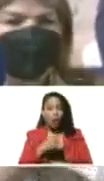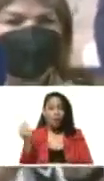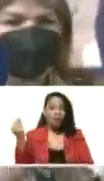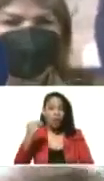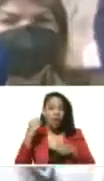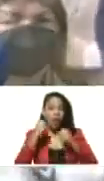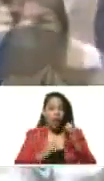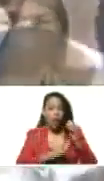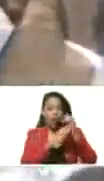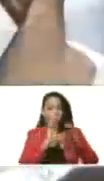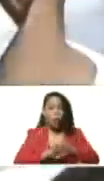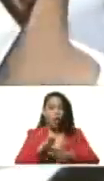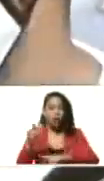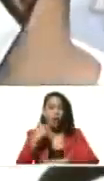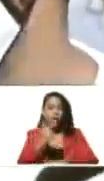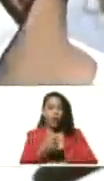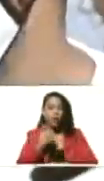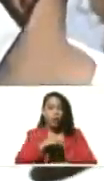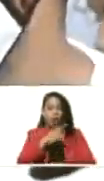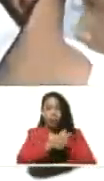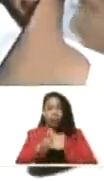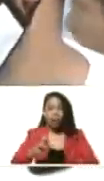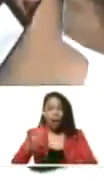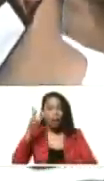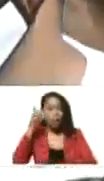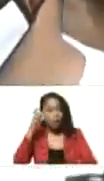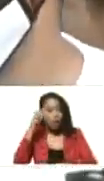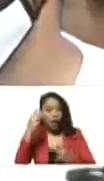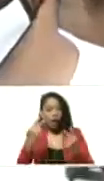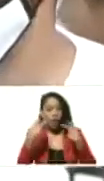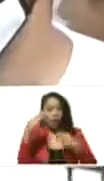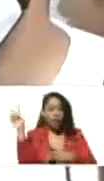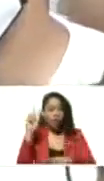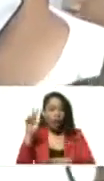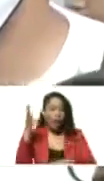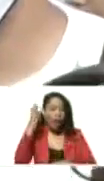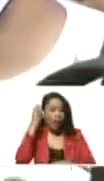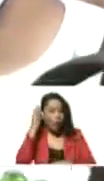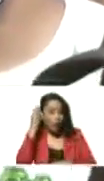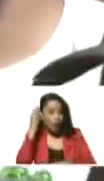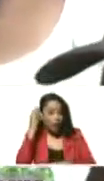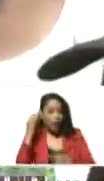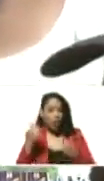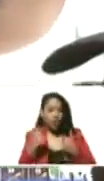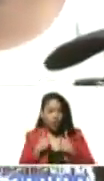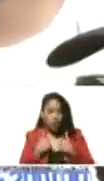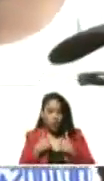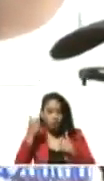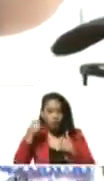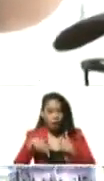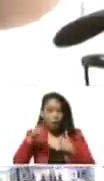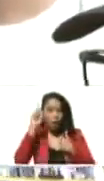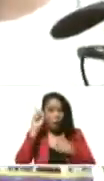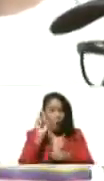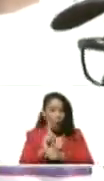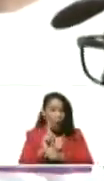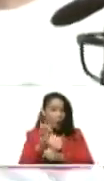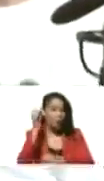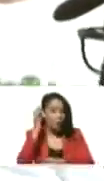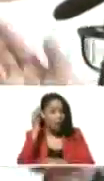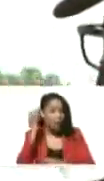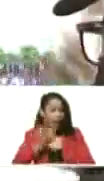líder. Por eso le digo a toda nuestra gente que nos escucha, a Venezuela, a las mujeres, yo soy la única alcaldesa